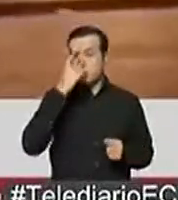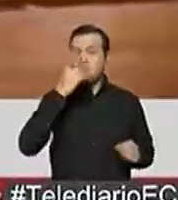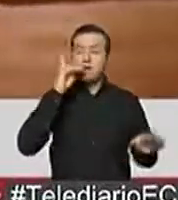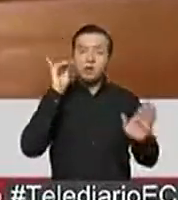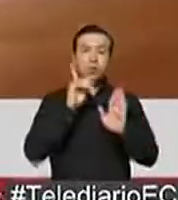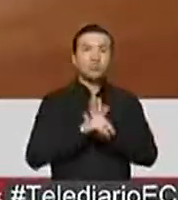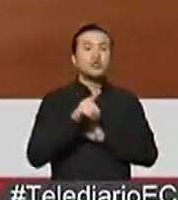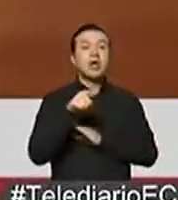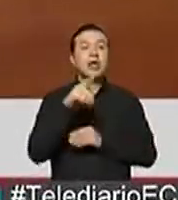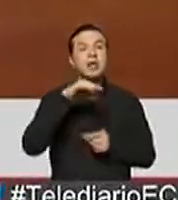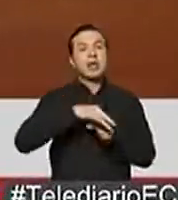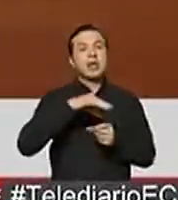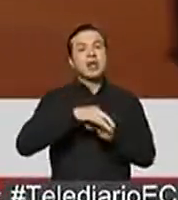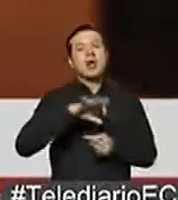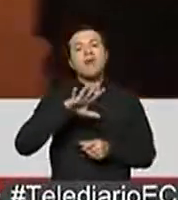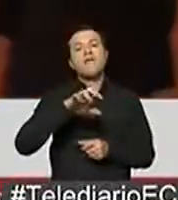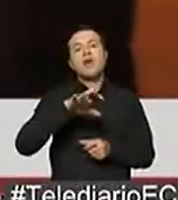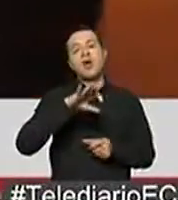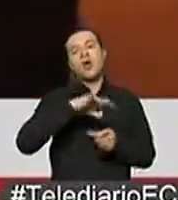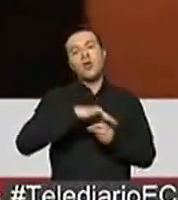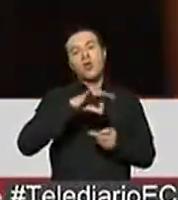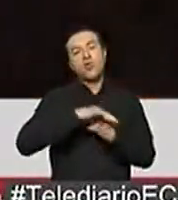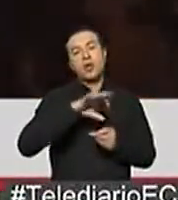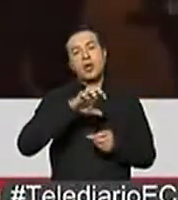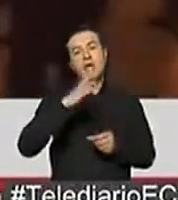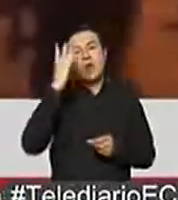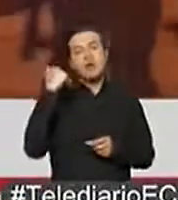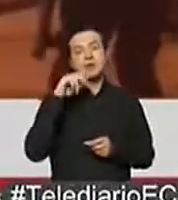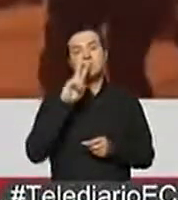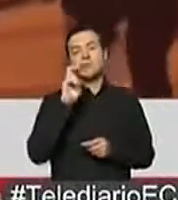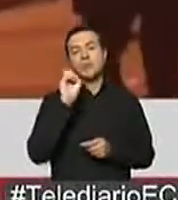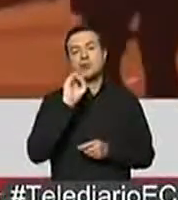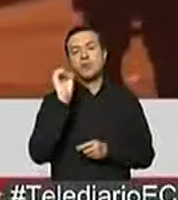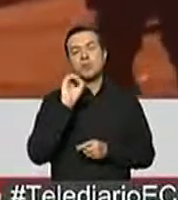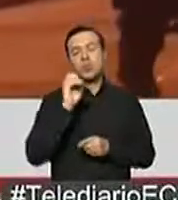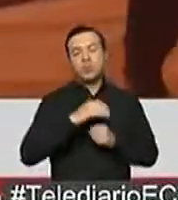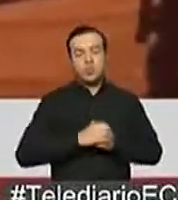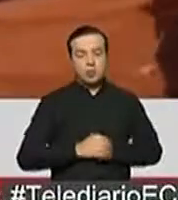fraude electoral en los comicios del pasado 20 de octubre.